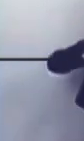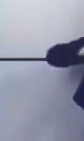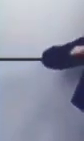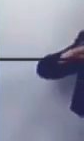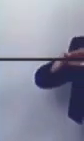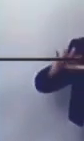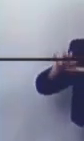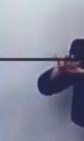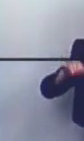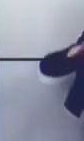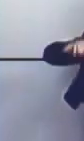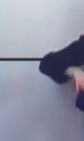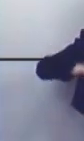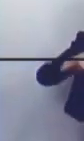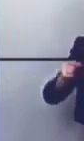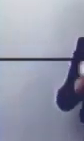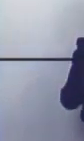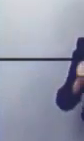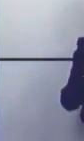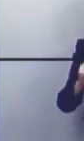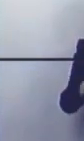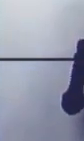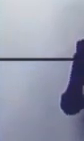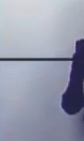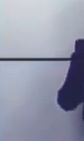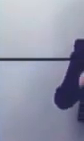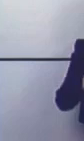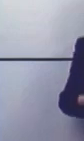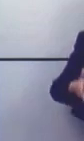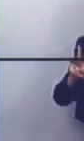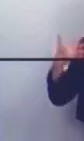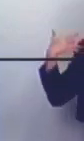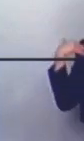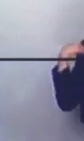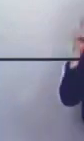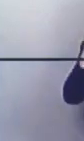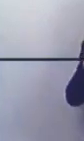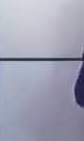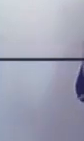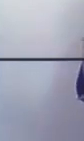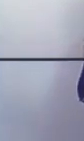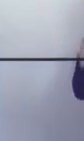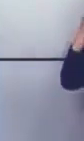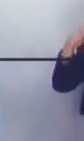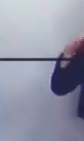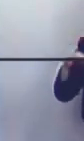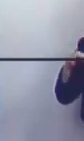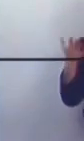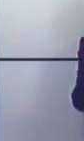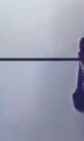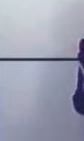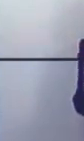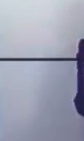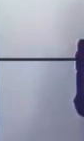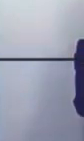eso ha dicho el presidente del gobierno que como hicimos Va a continuar en su cargo continuamos hablando del partido socialista